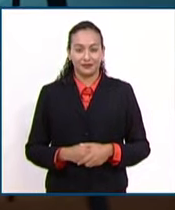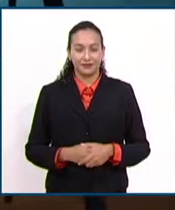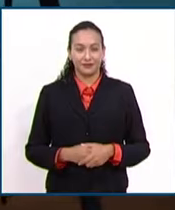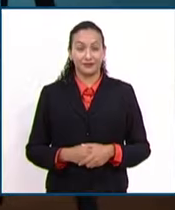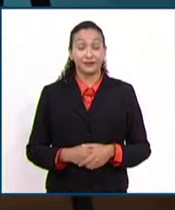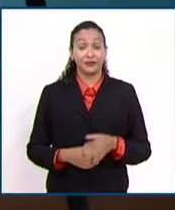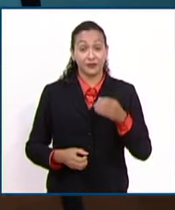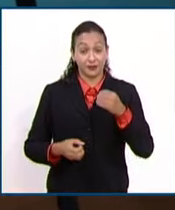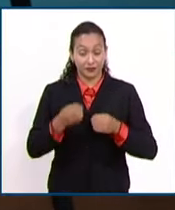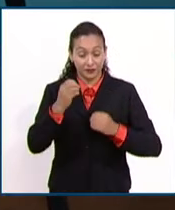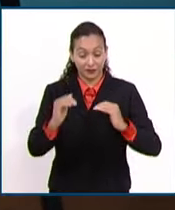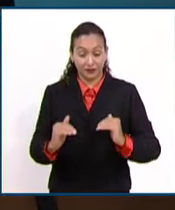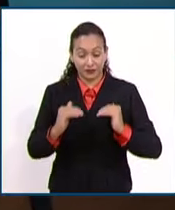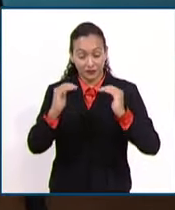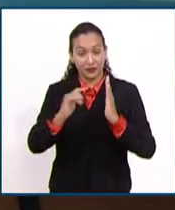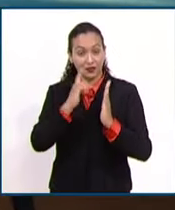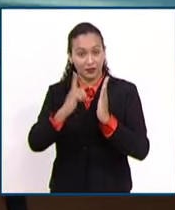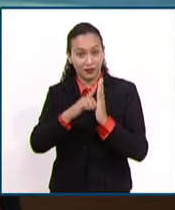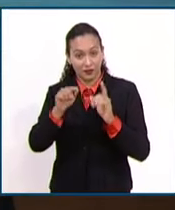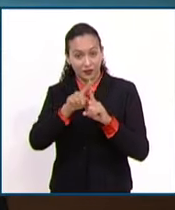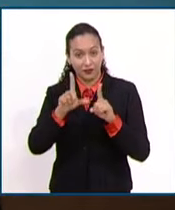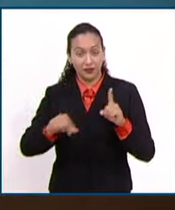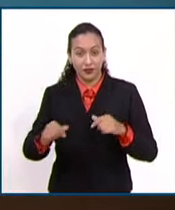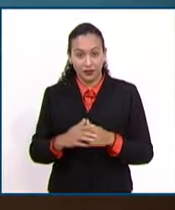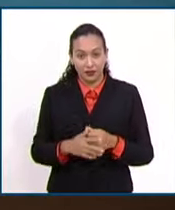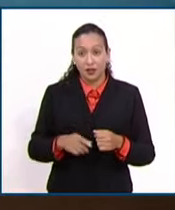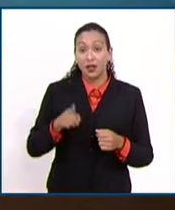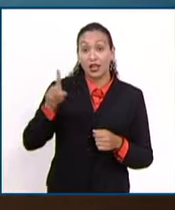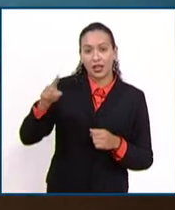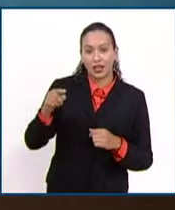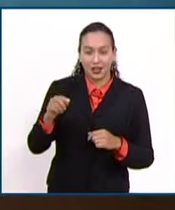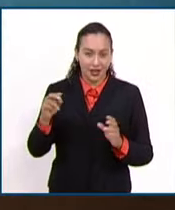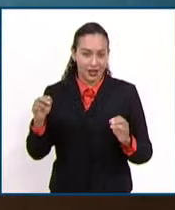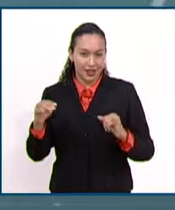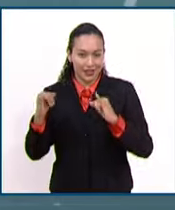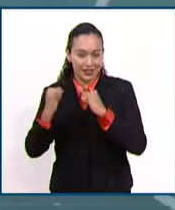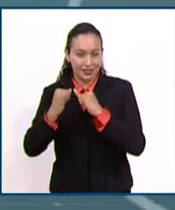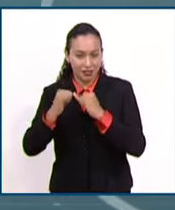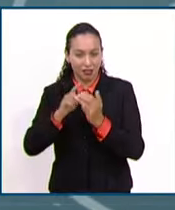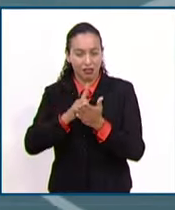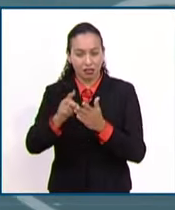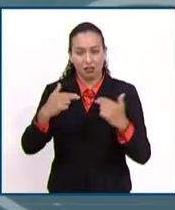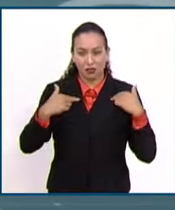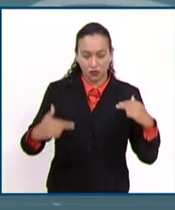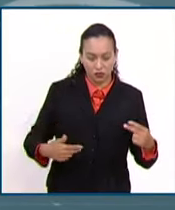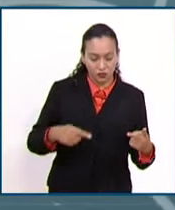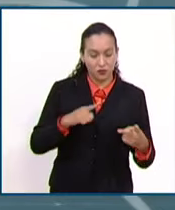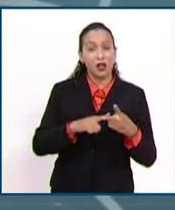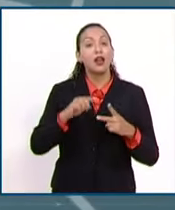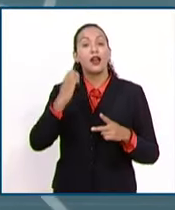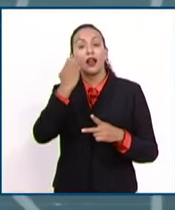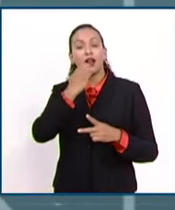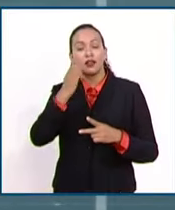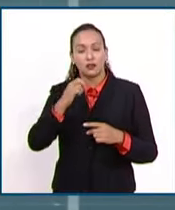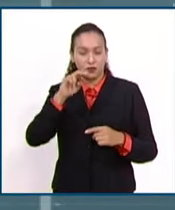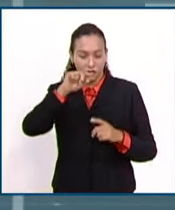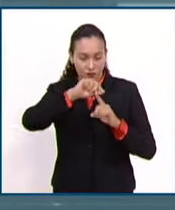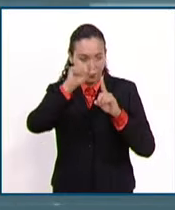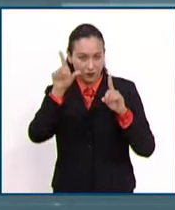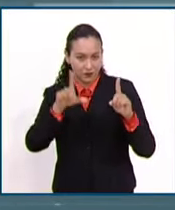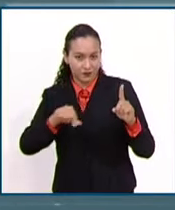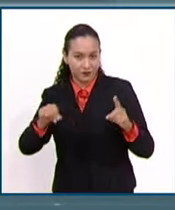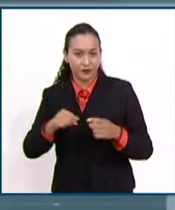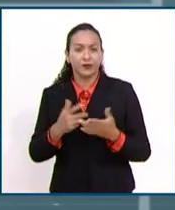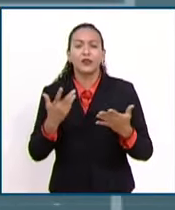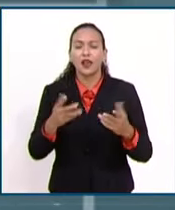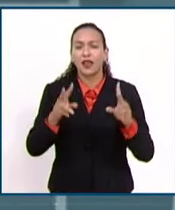Y la Suprema Corte, a través de la Unidad de Conocimiento Científico y Derechos Humanos y el Colegio Nacional, llevan a cabo el Seminario Permanente de